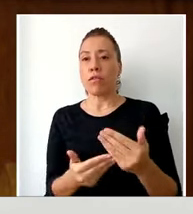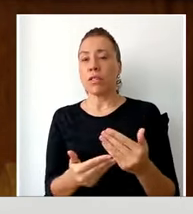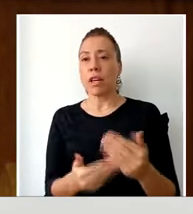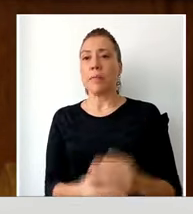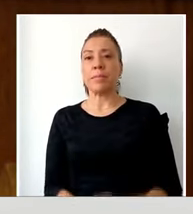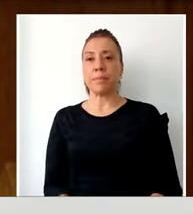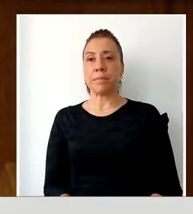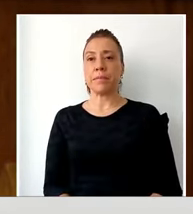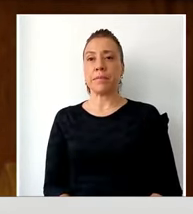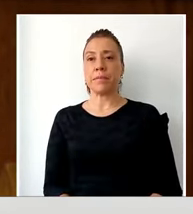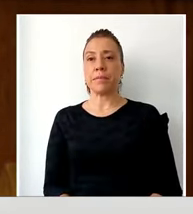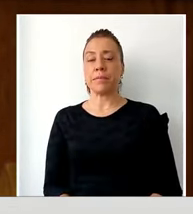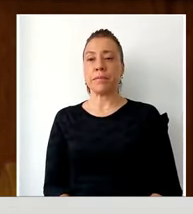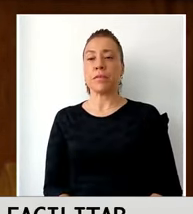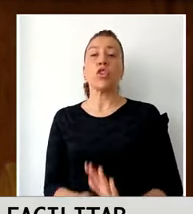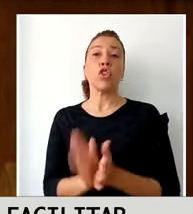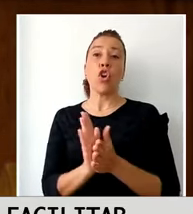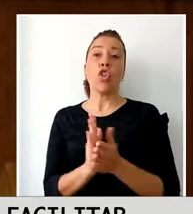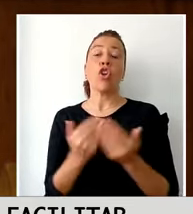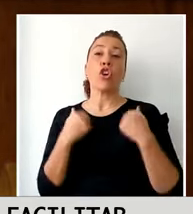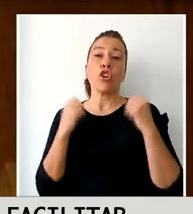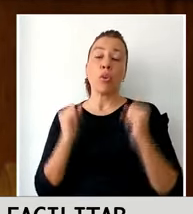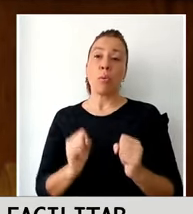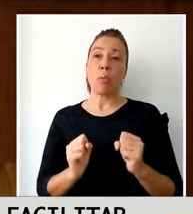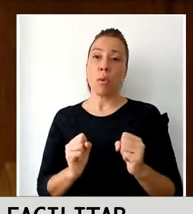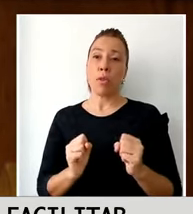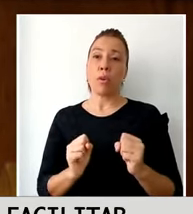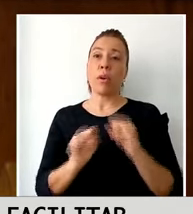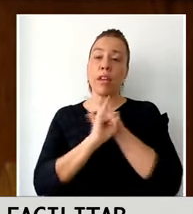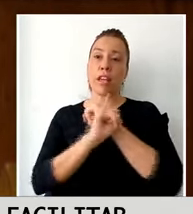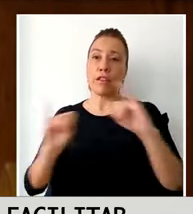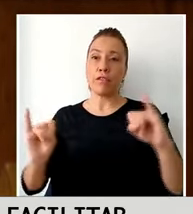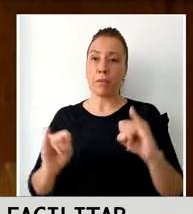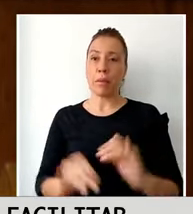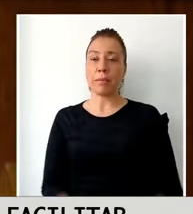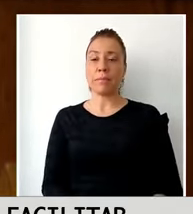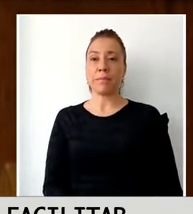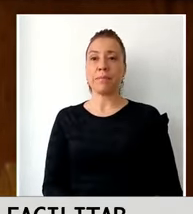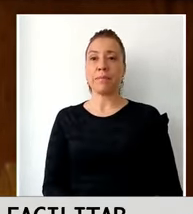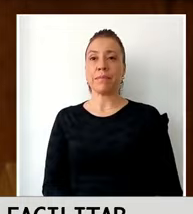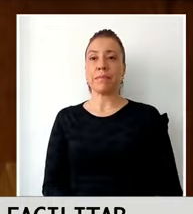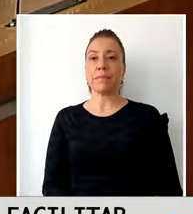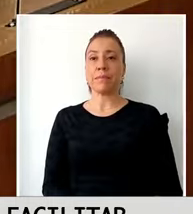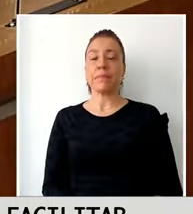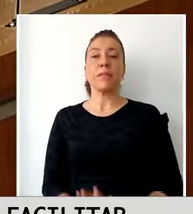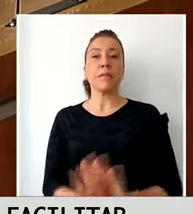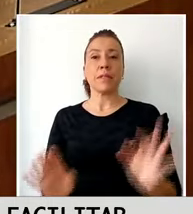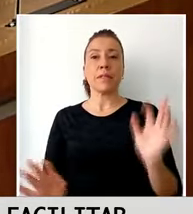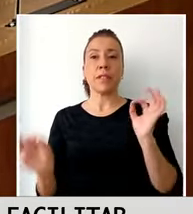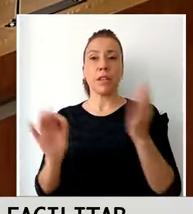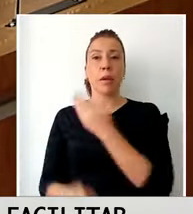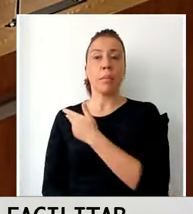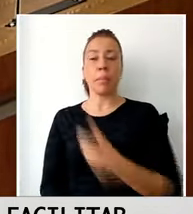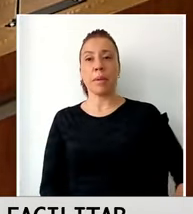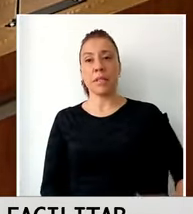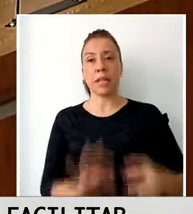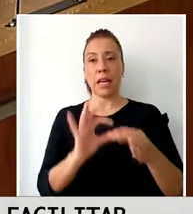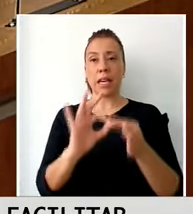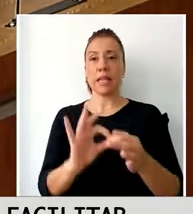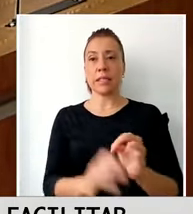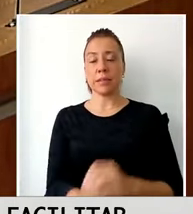es todo cuanto me corresponde informar he dicho señora presidenta Muchas gracias